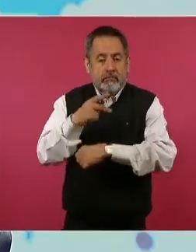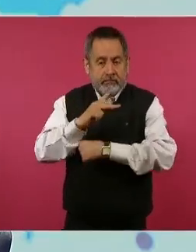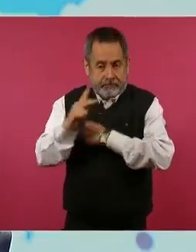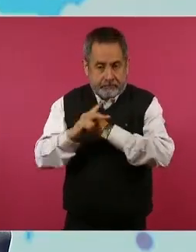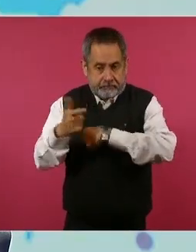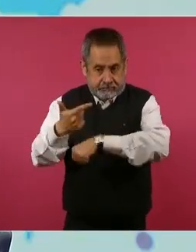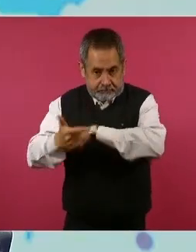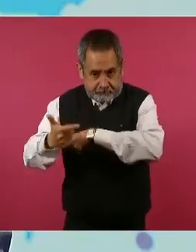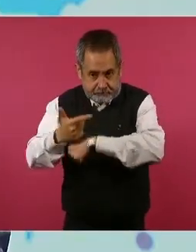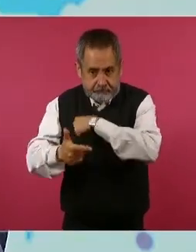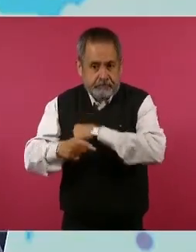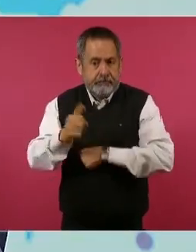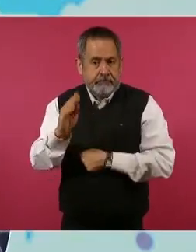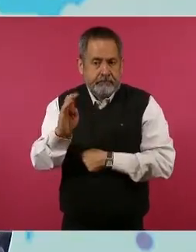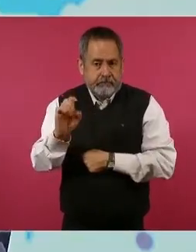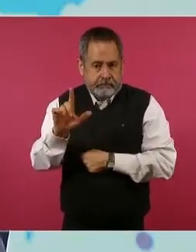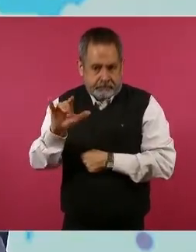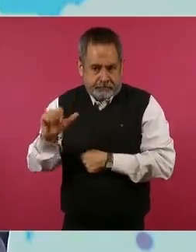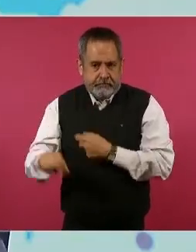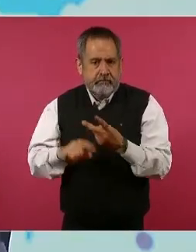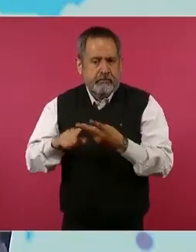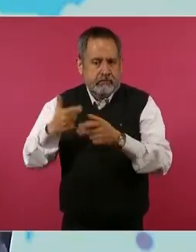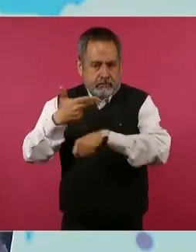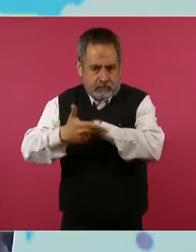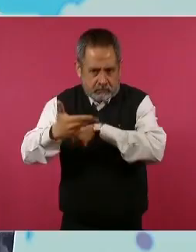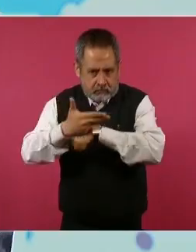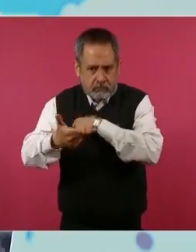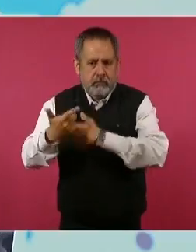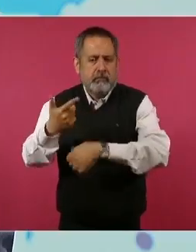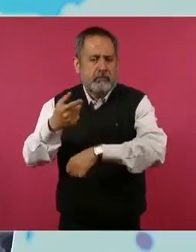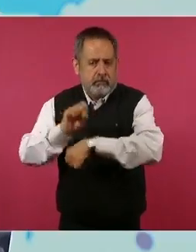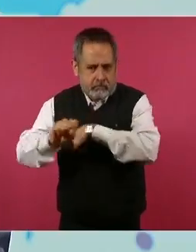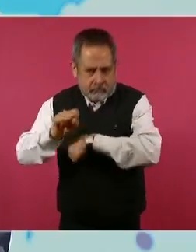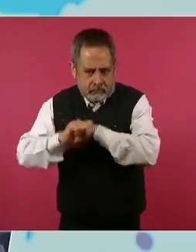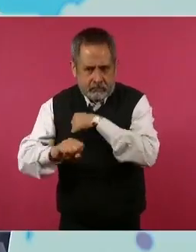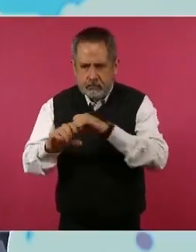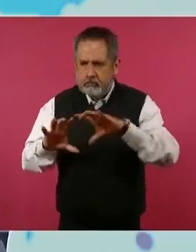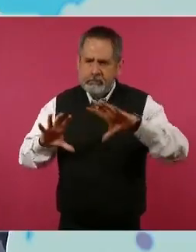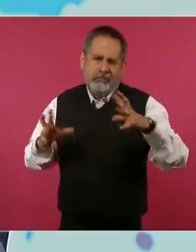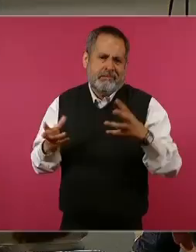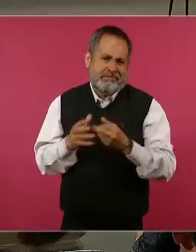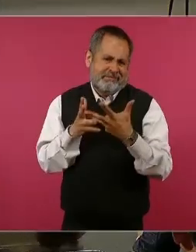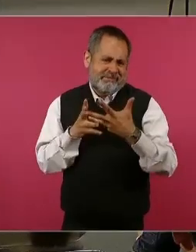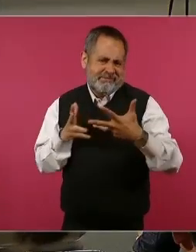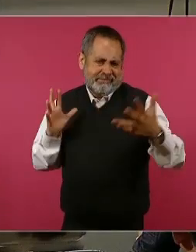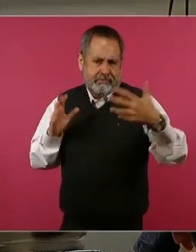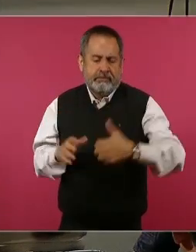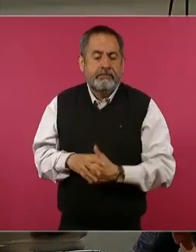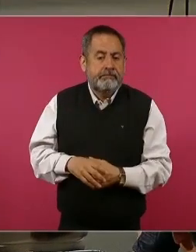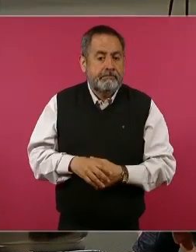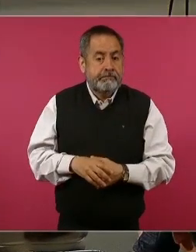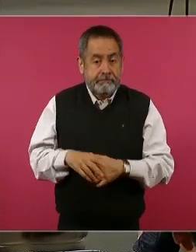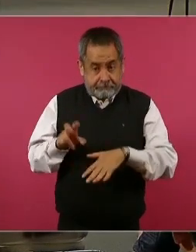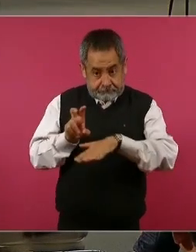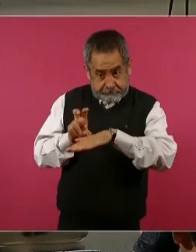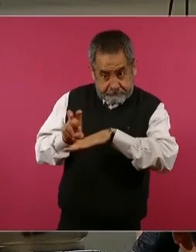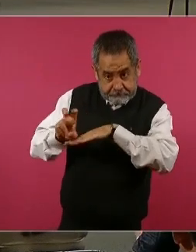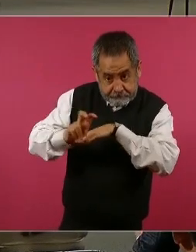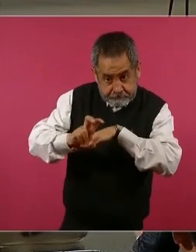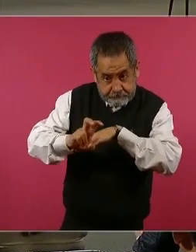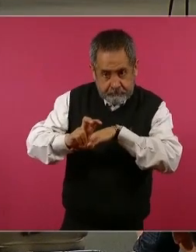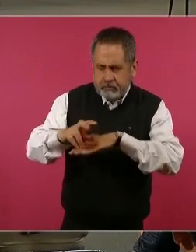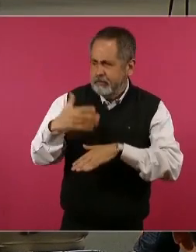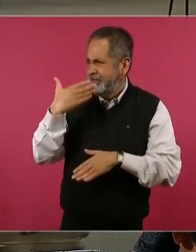Guatemala, Belice, Honduras y El Salvador. Gracias al proyecto integral del Tren Maya,